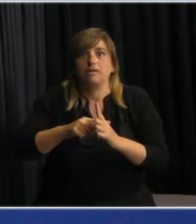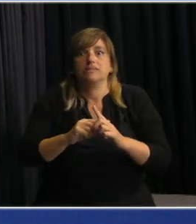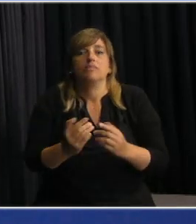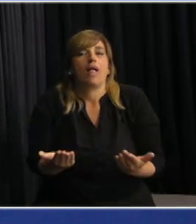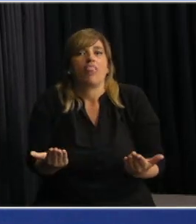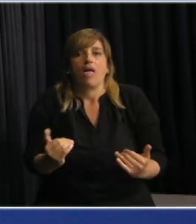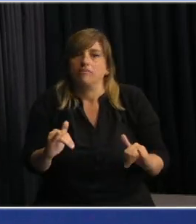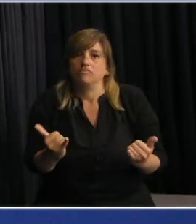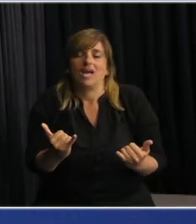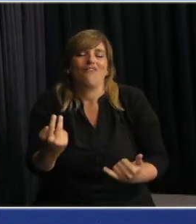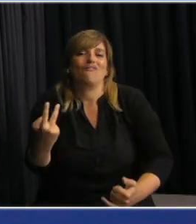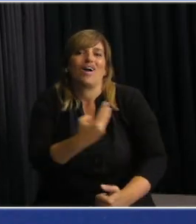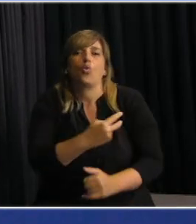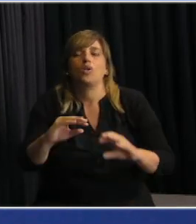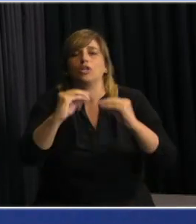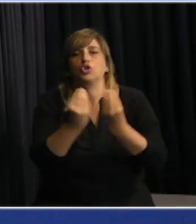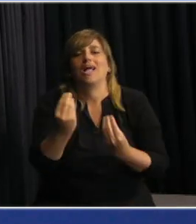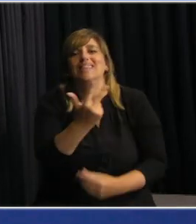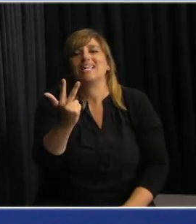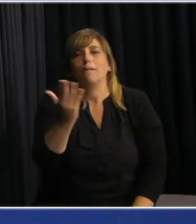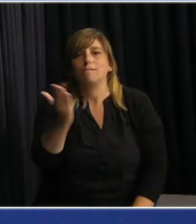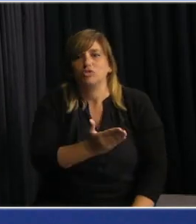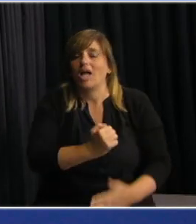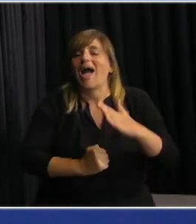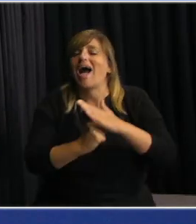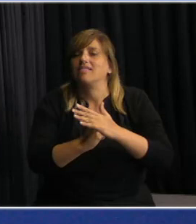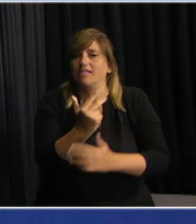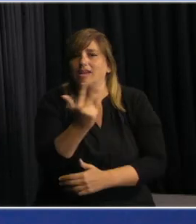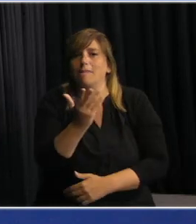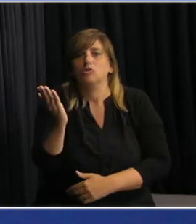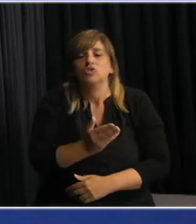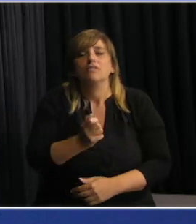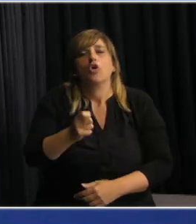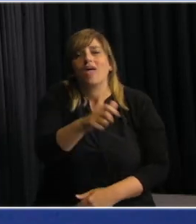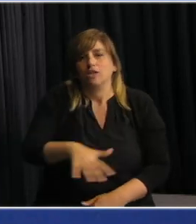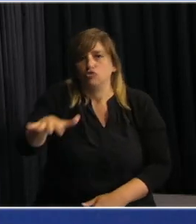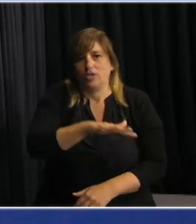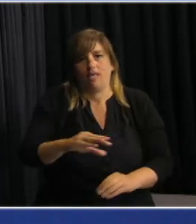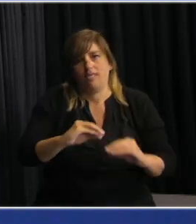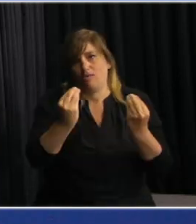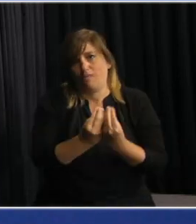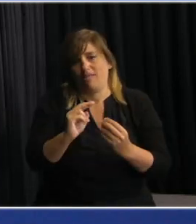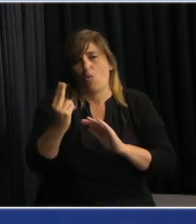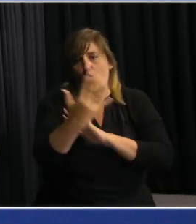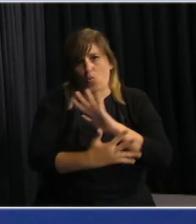recibir vacunas para un 3%, hasta un 3% de la población.